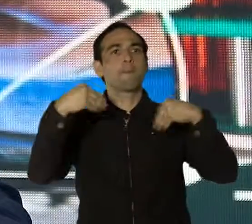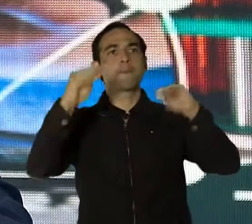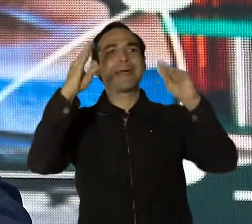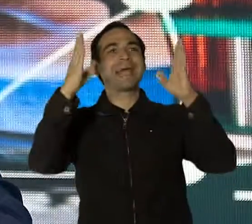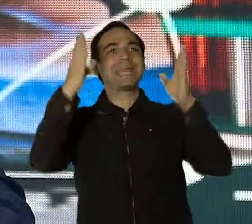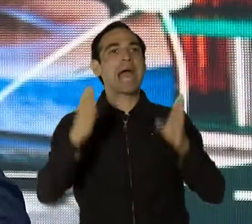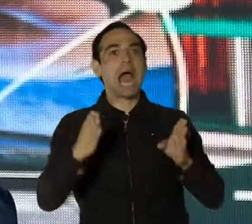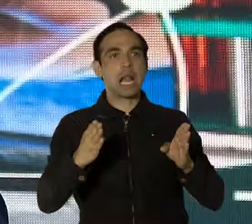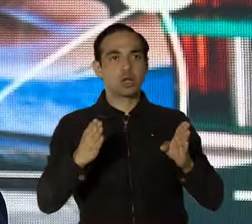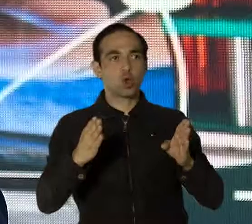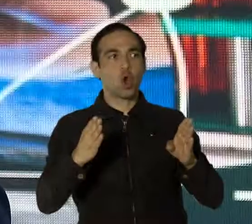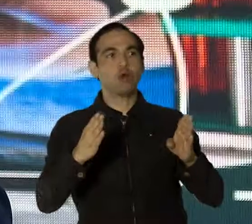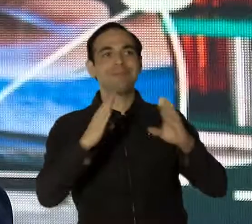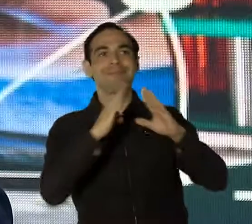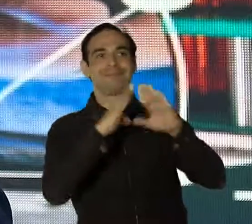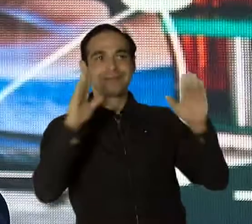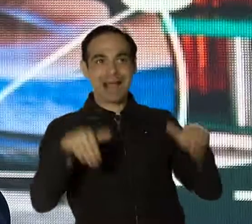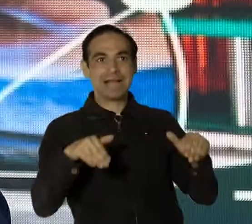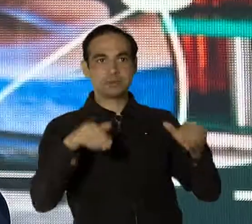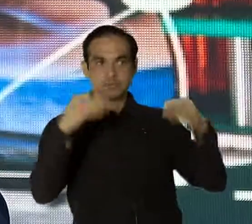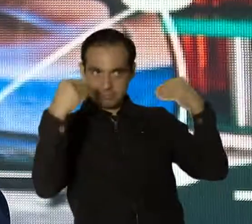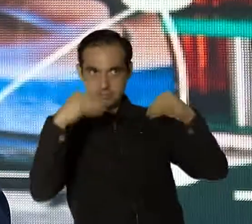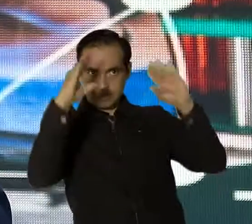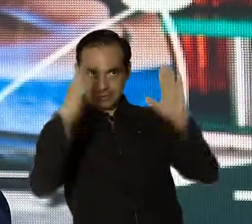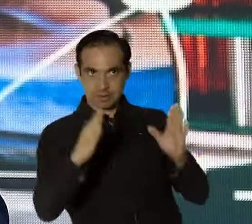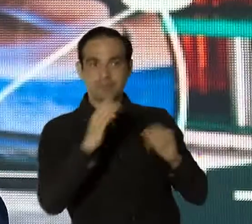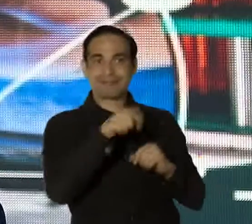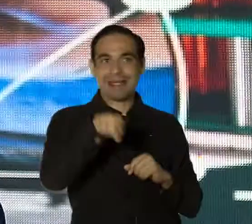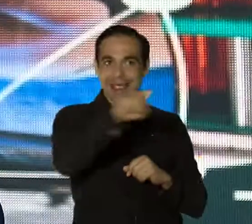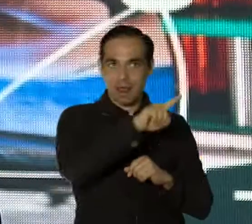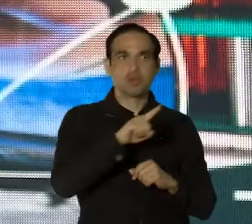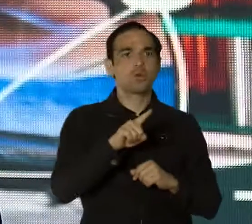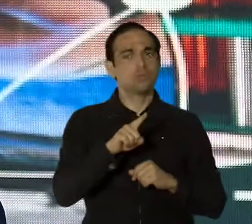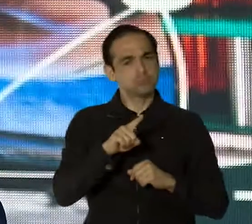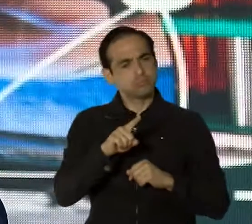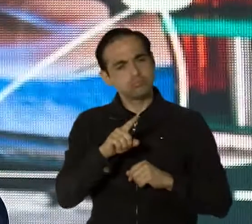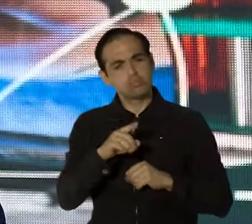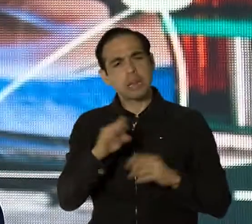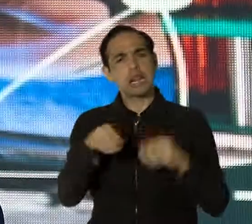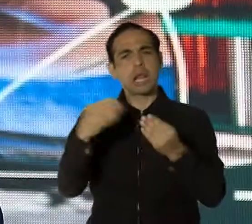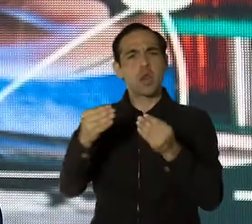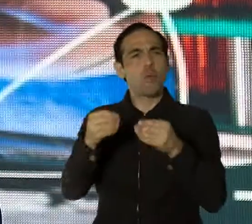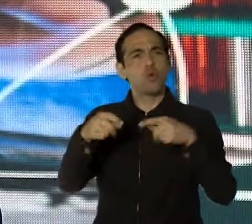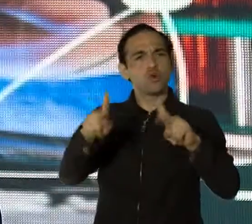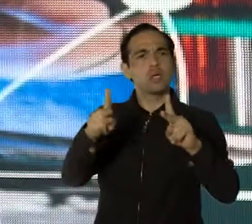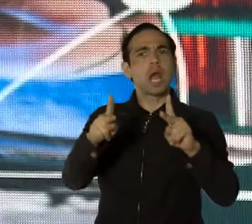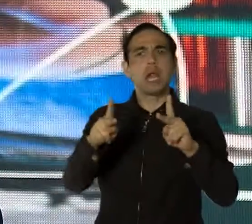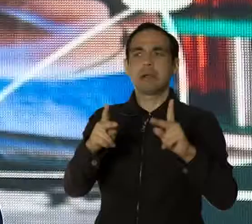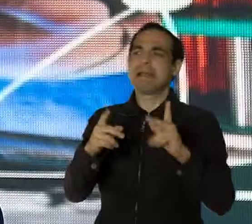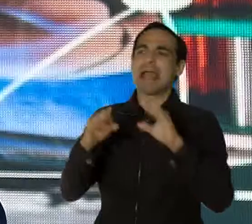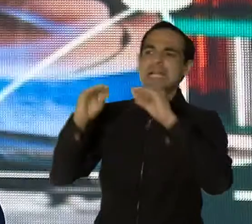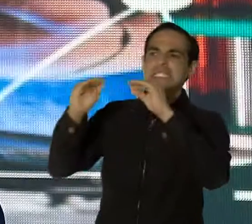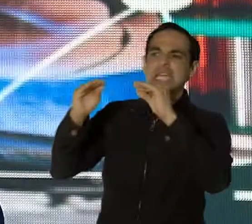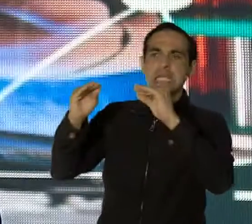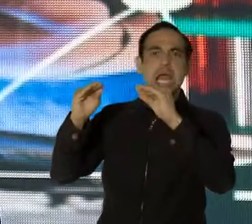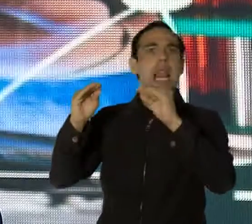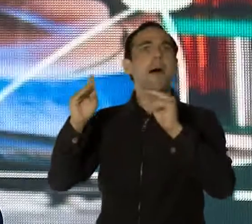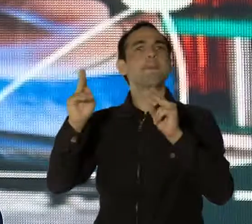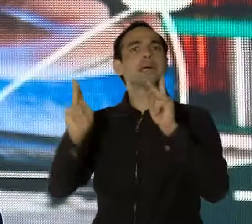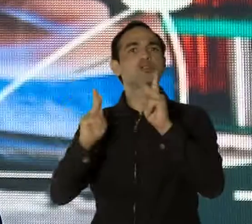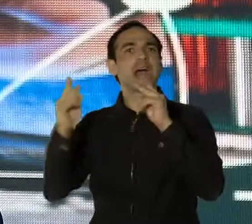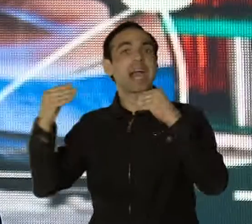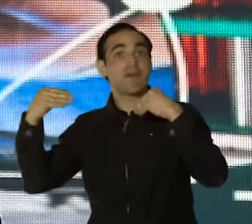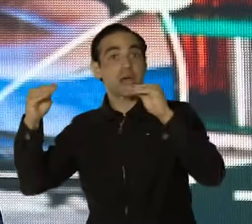bien. Ellos verifican cuál es el mercado de esa propiedad, orientan al vendedor, tienen mucha comunicación con